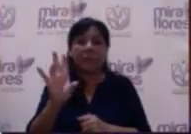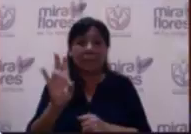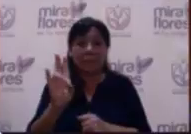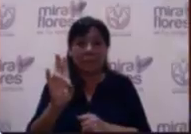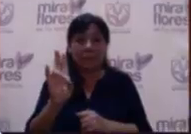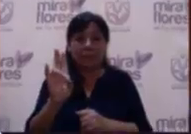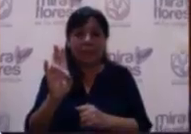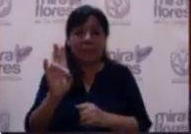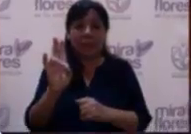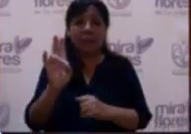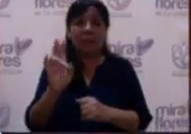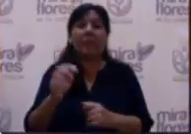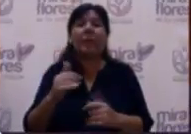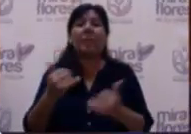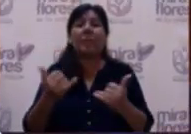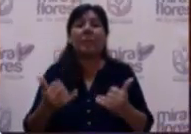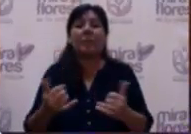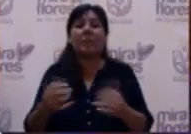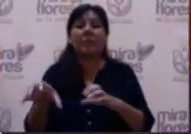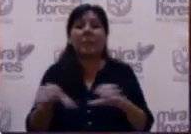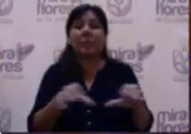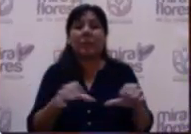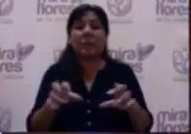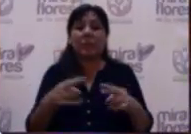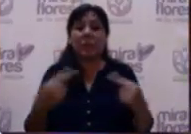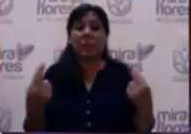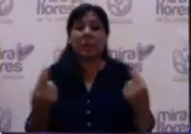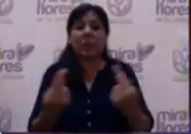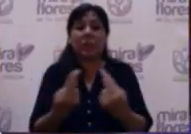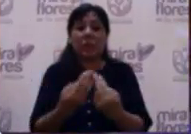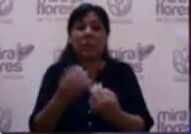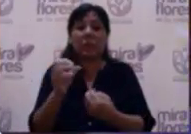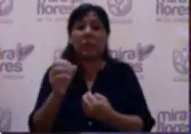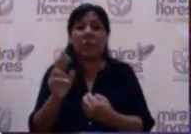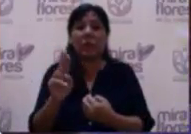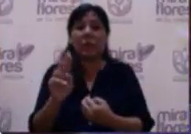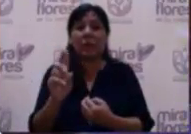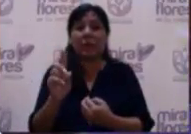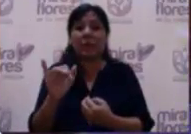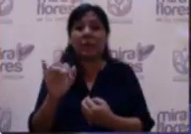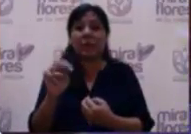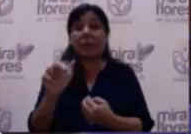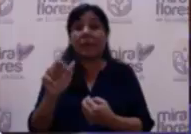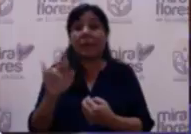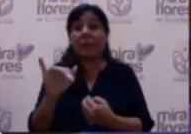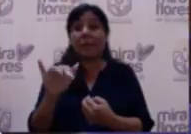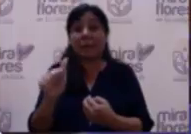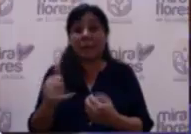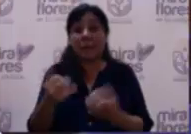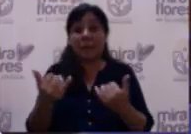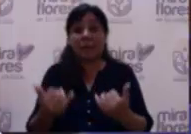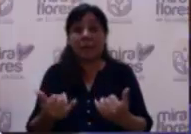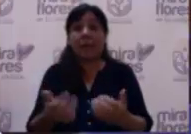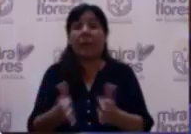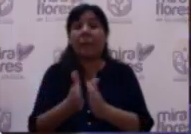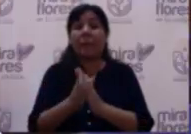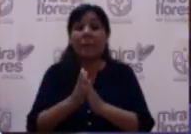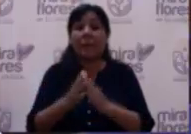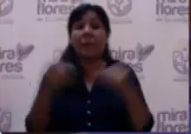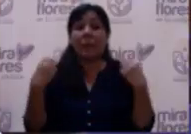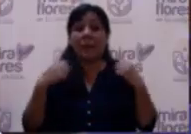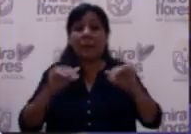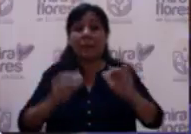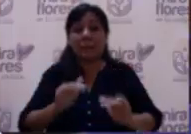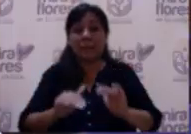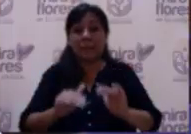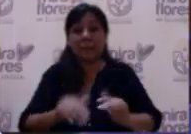2017 y vamos a tener una sesión ordinaria de esta fecha mencionada. Para tal le pido a nuestra secretaria general del Consejo que se sirva a